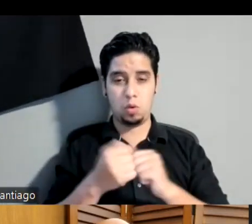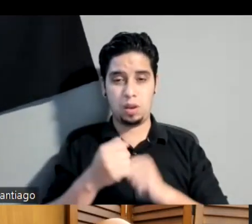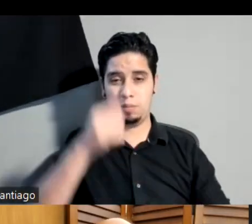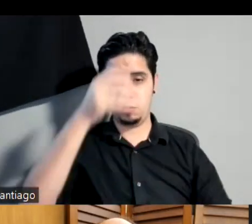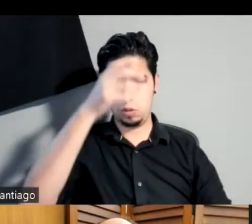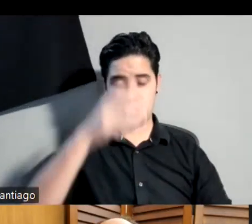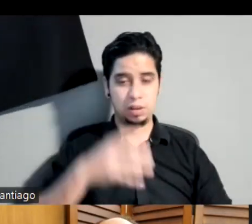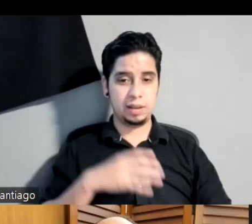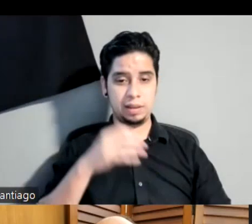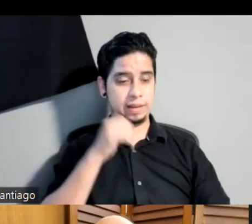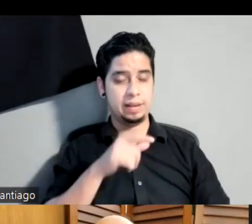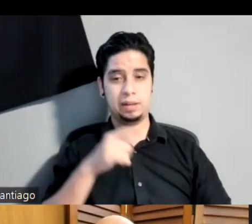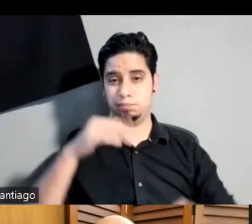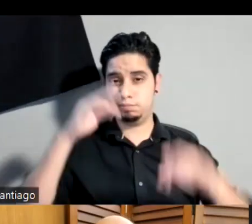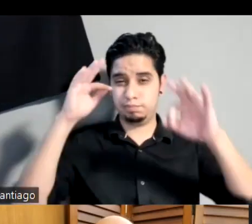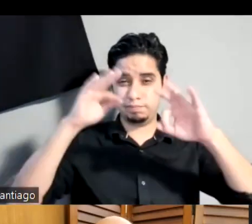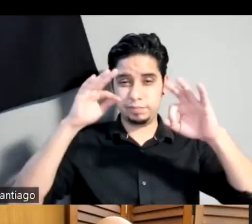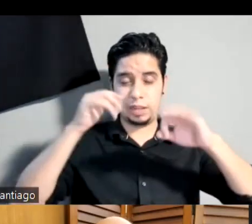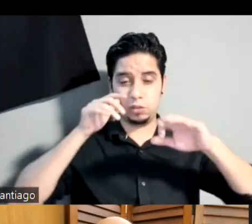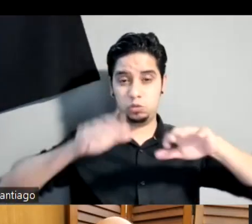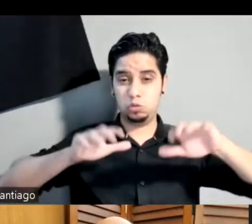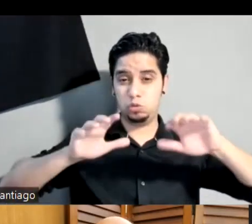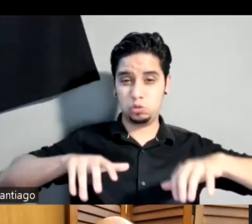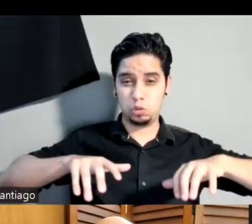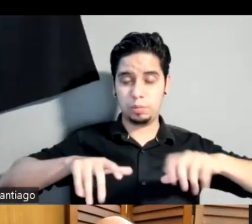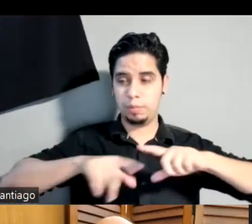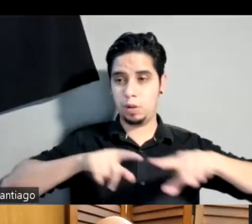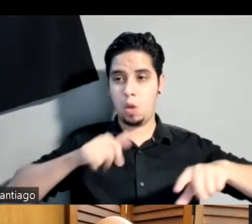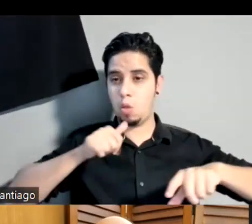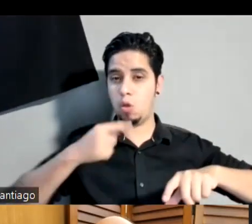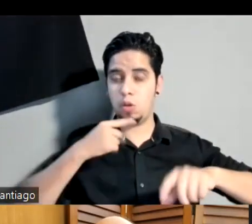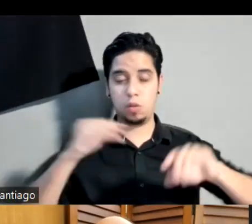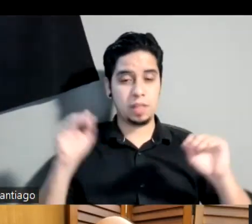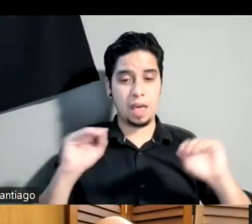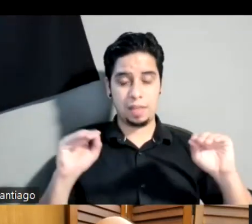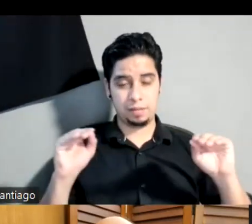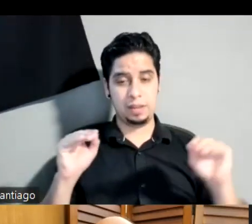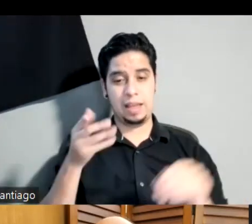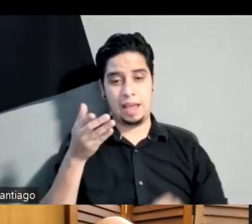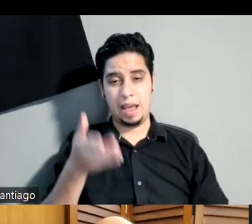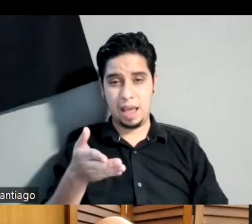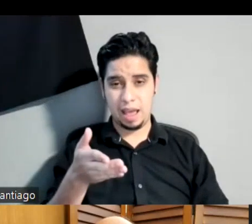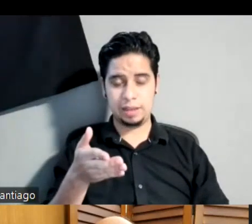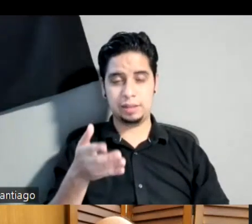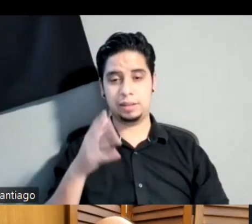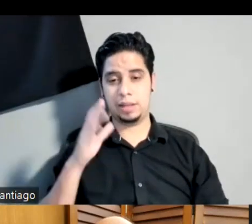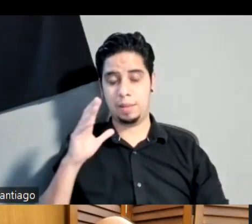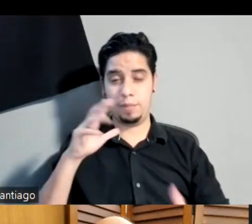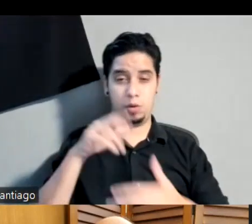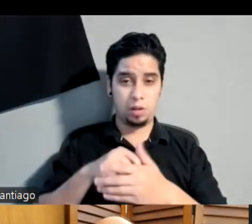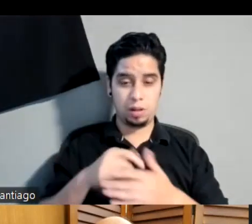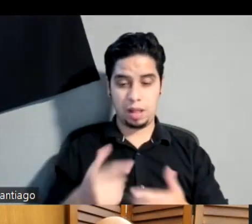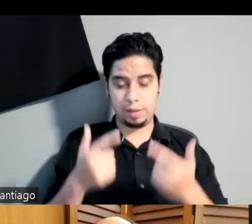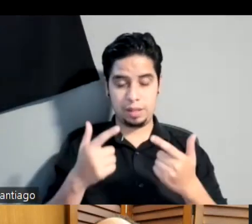no conocía, que estaba en shock, pero no dijo nada trascendental de alguien que está involucrado en la vida de su